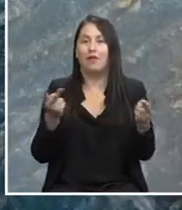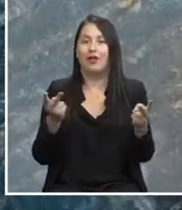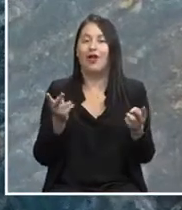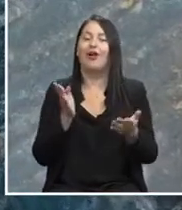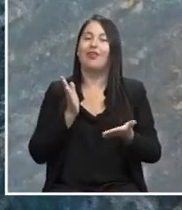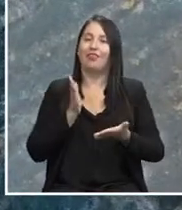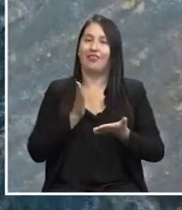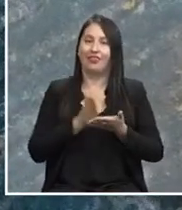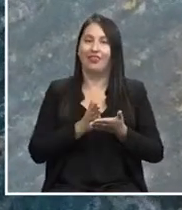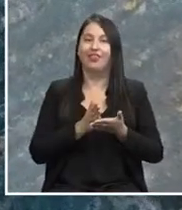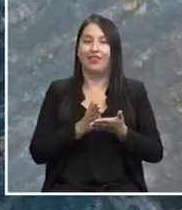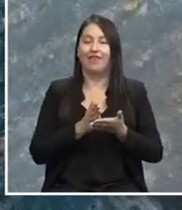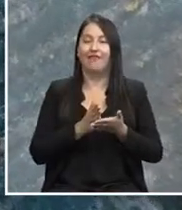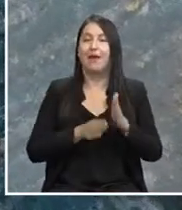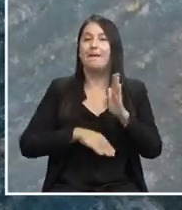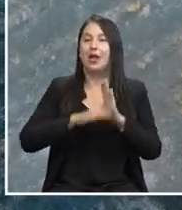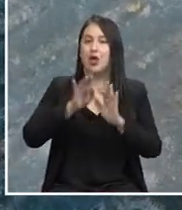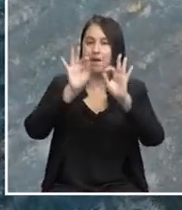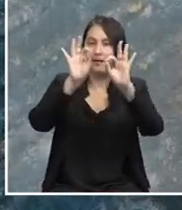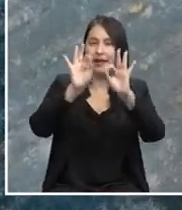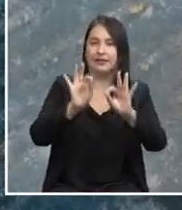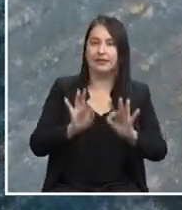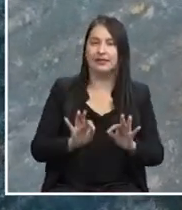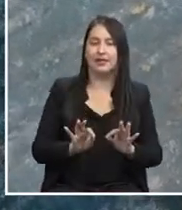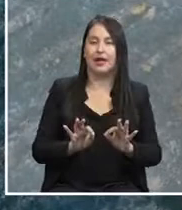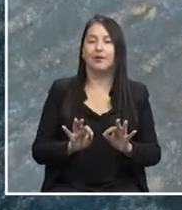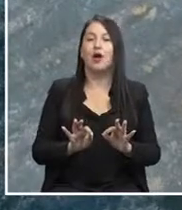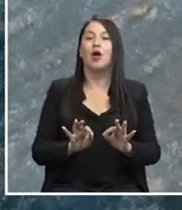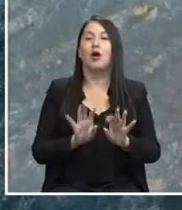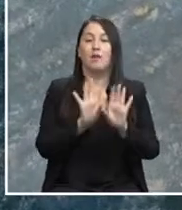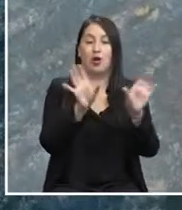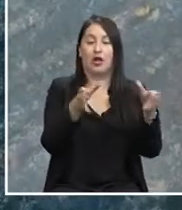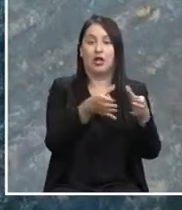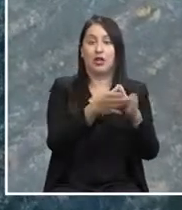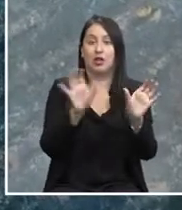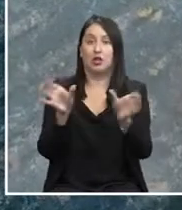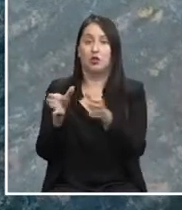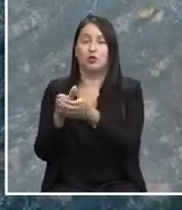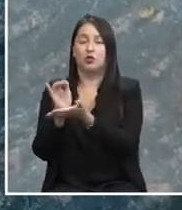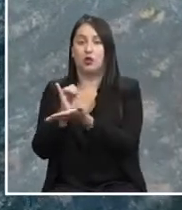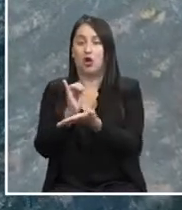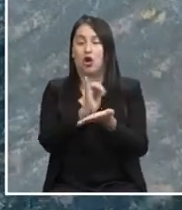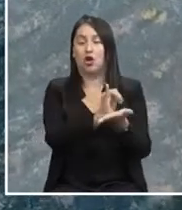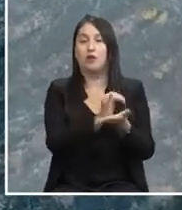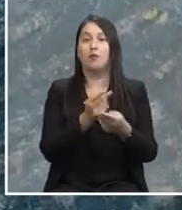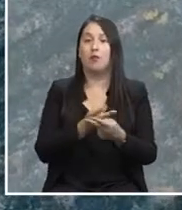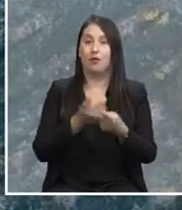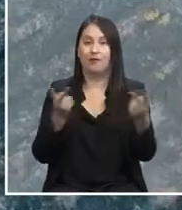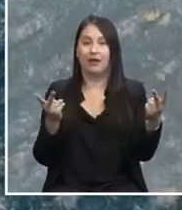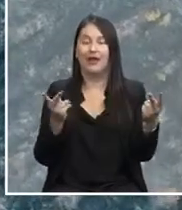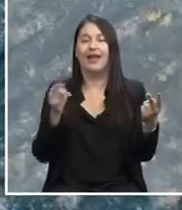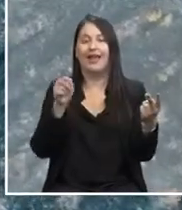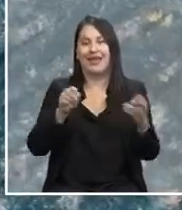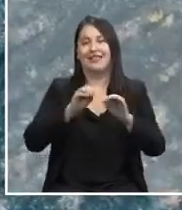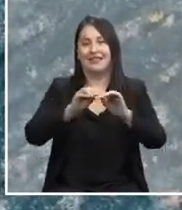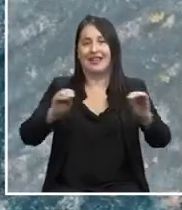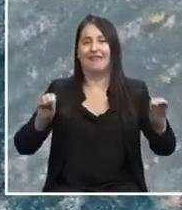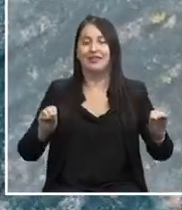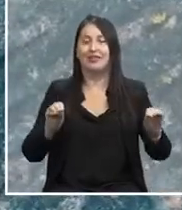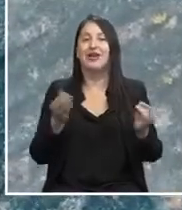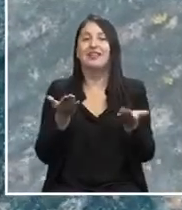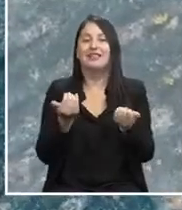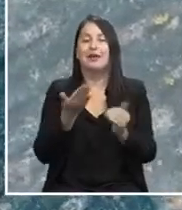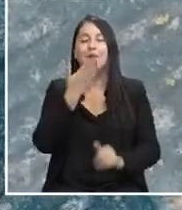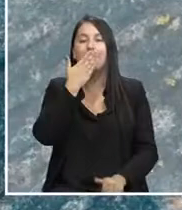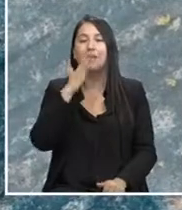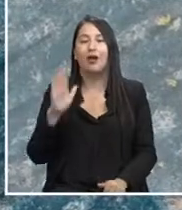producido con mayor precisión por entidades públicas, y ese es principalmente mi mensaje. Necesitamos mejores datos porque es la única